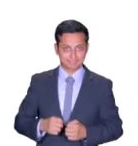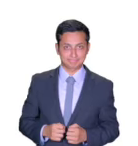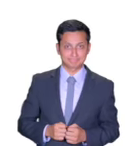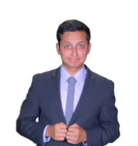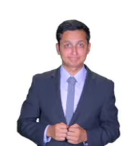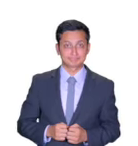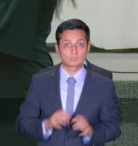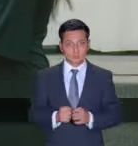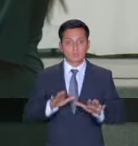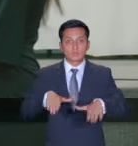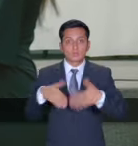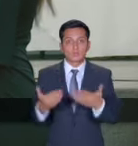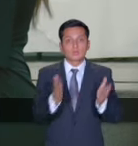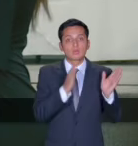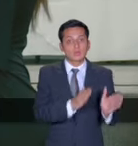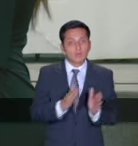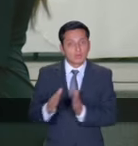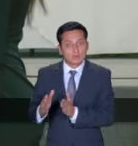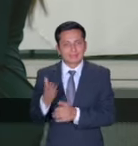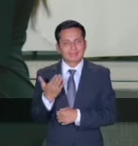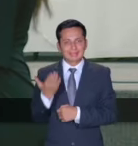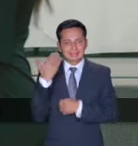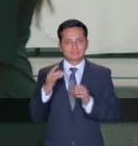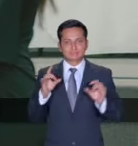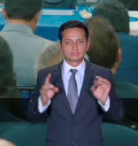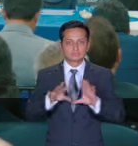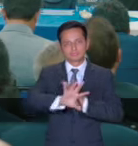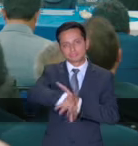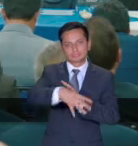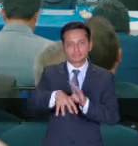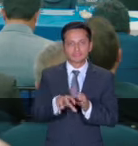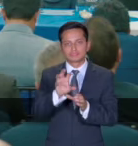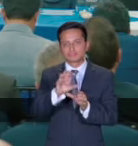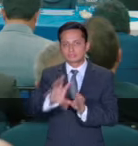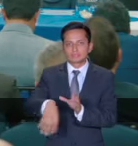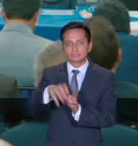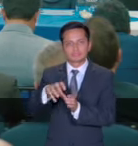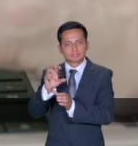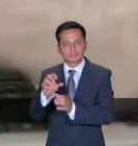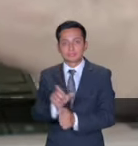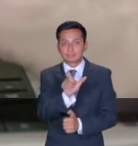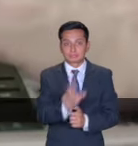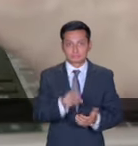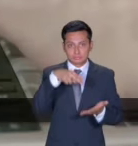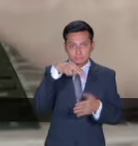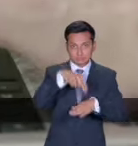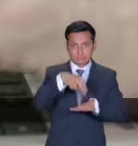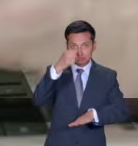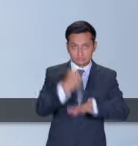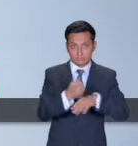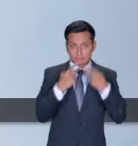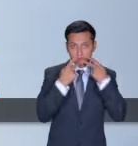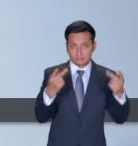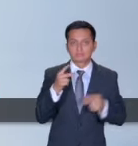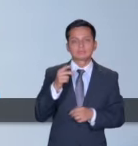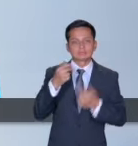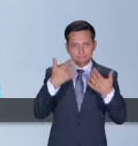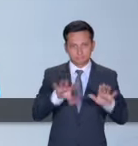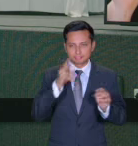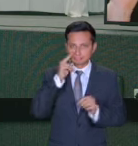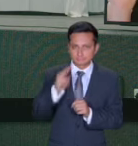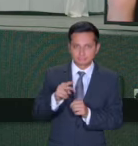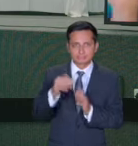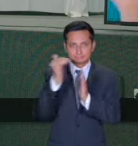un candidato. Su orden de ubicación se realizó mediante sorteo con la presencia de un notario público, y cuya ubicación